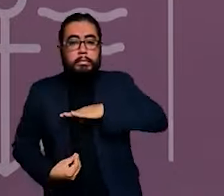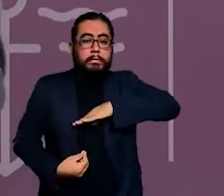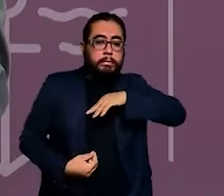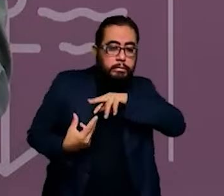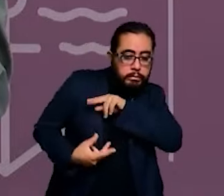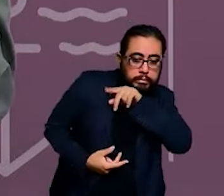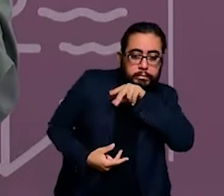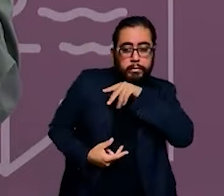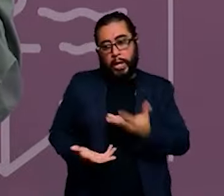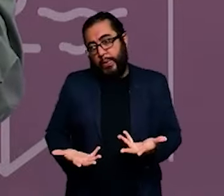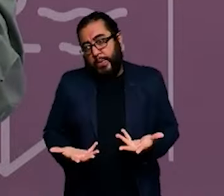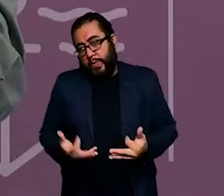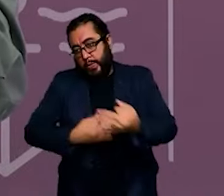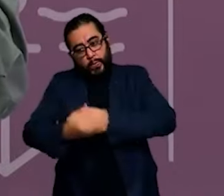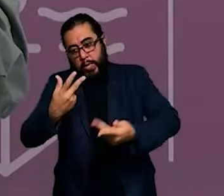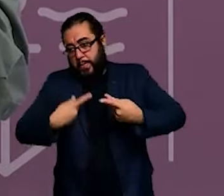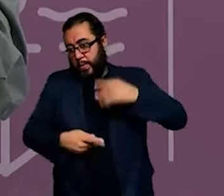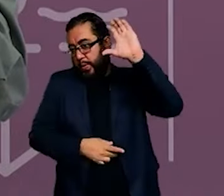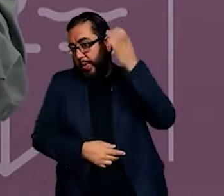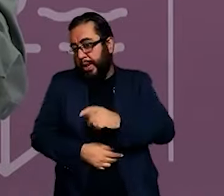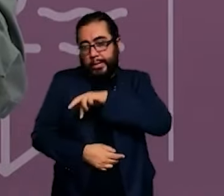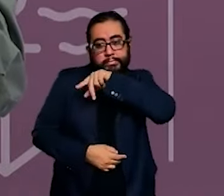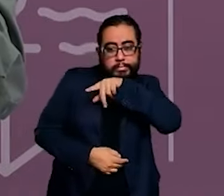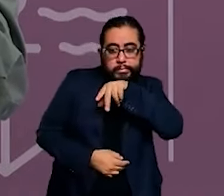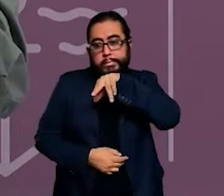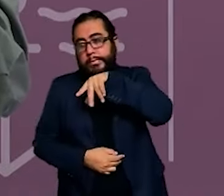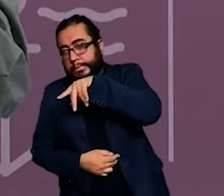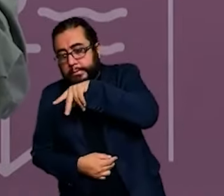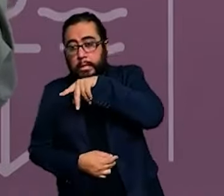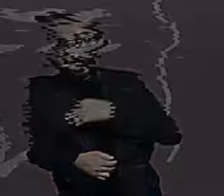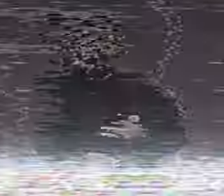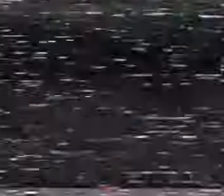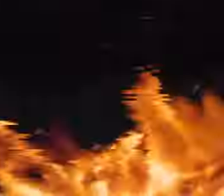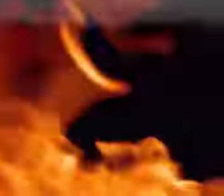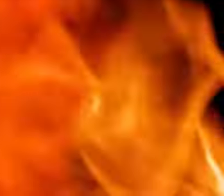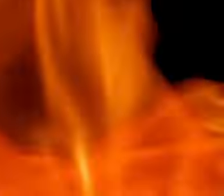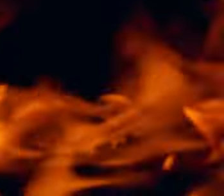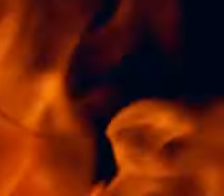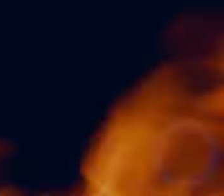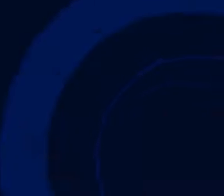razones para manifestarse, expresarse.